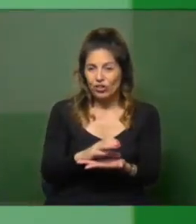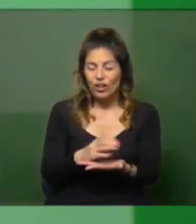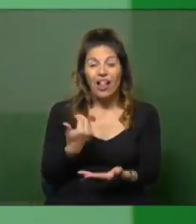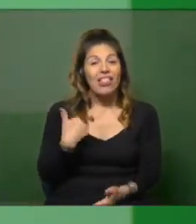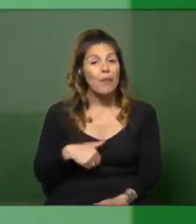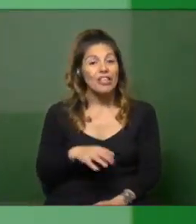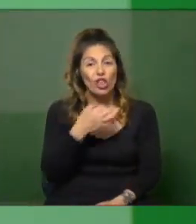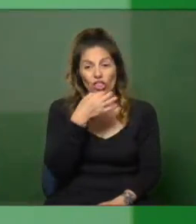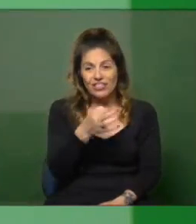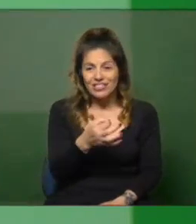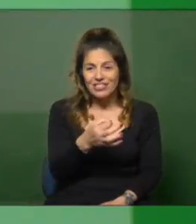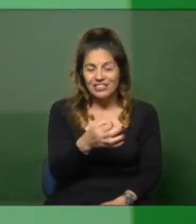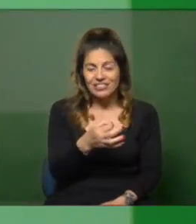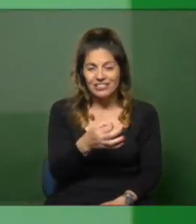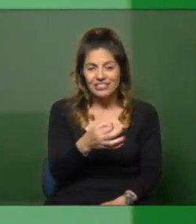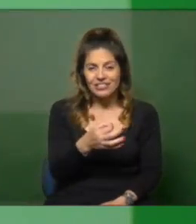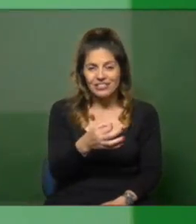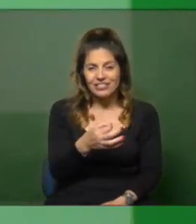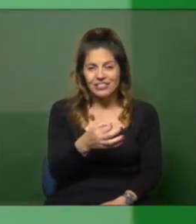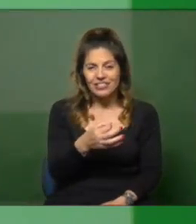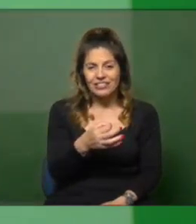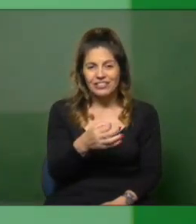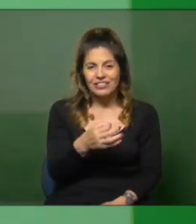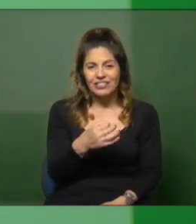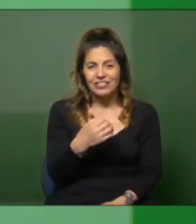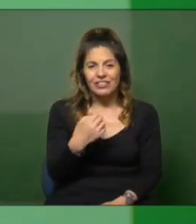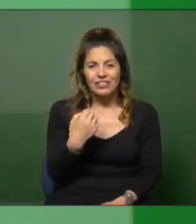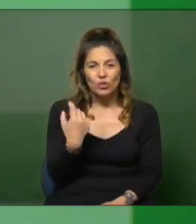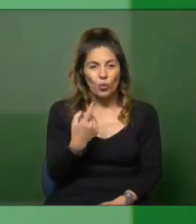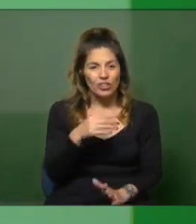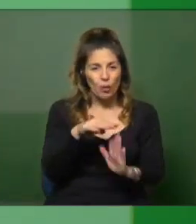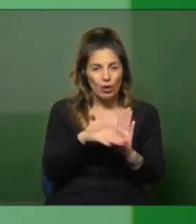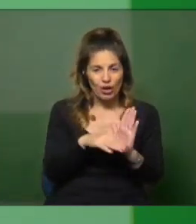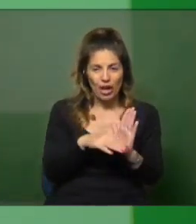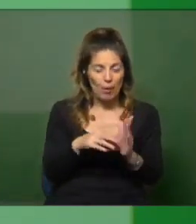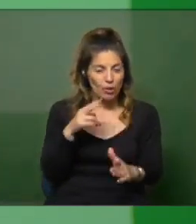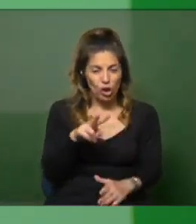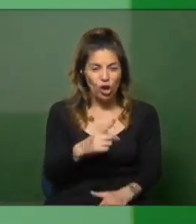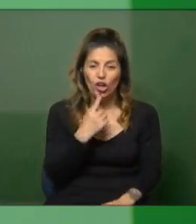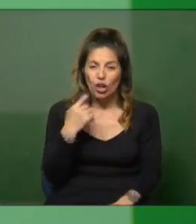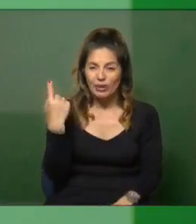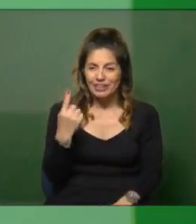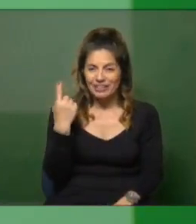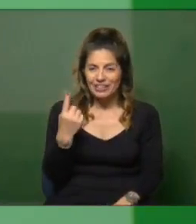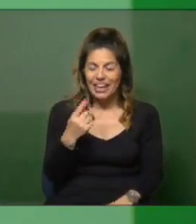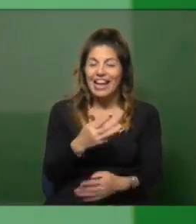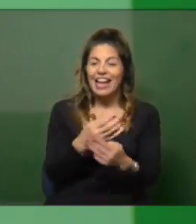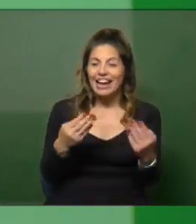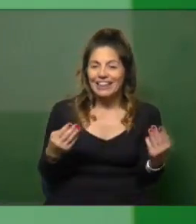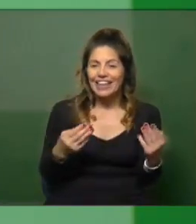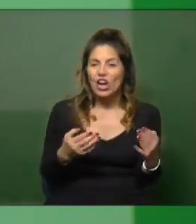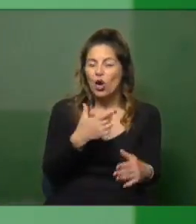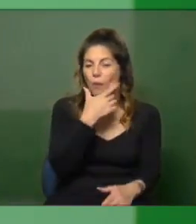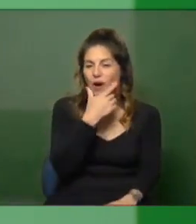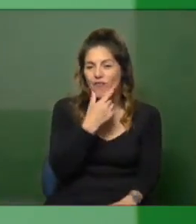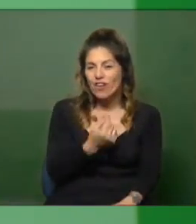decir este en función de de lo que es el estilo de nuestro programa poniendo el ojo en la política internacional que en general lo más fácil de